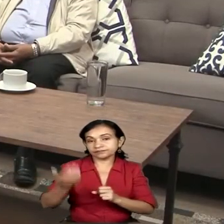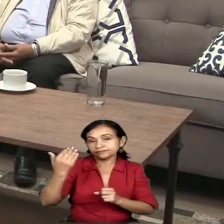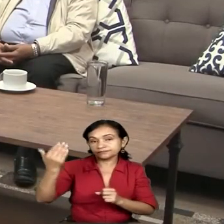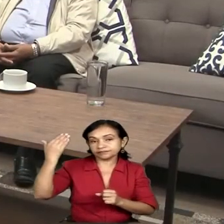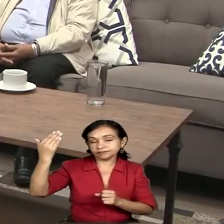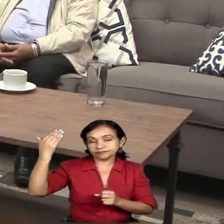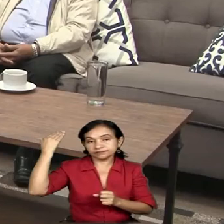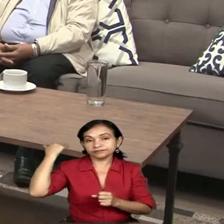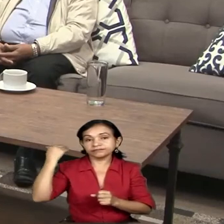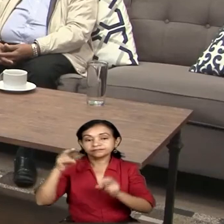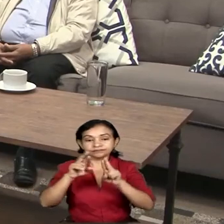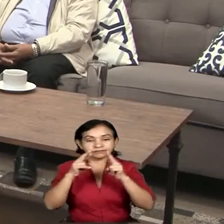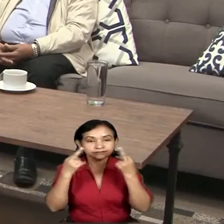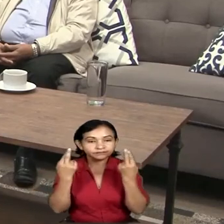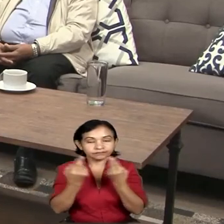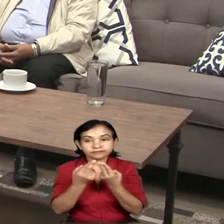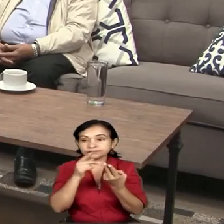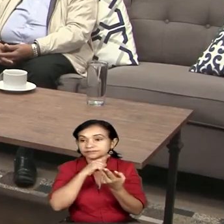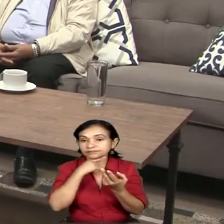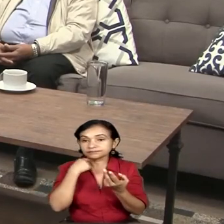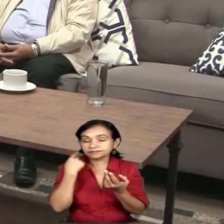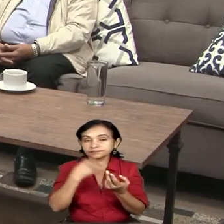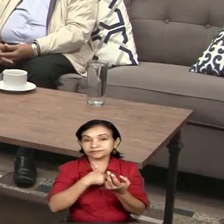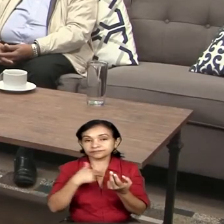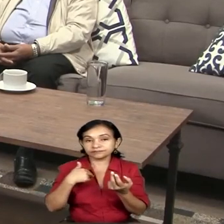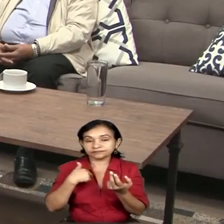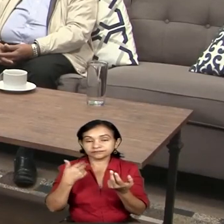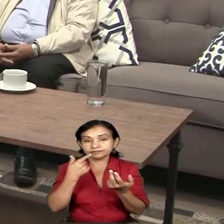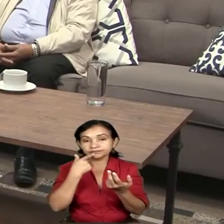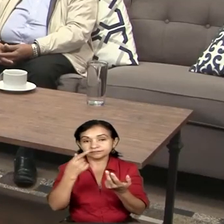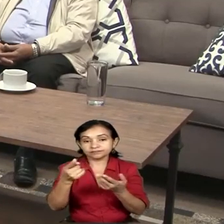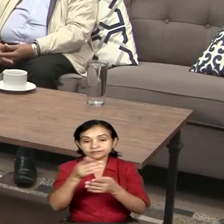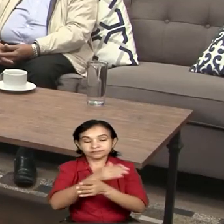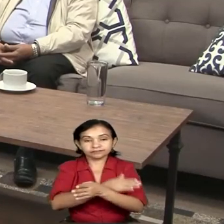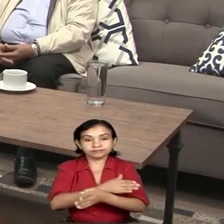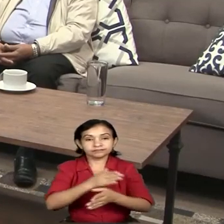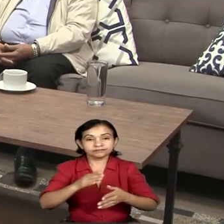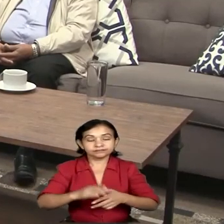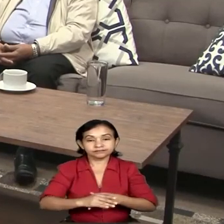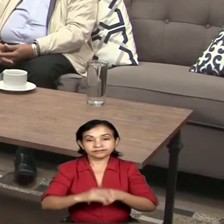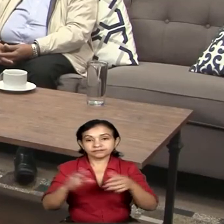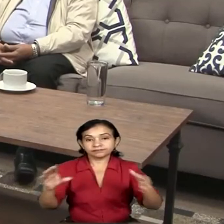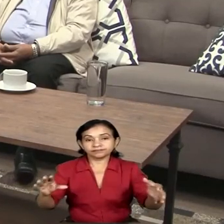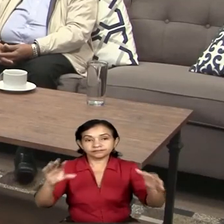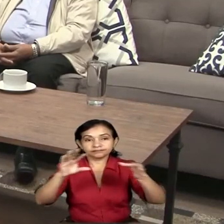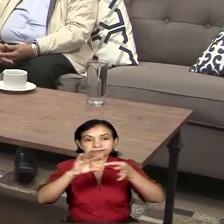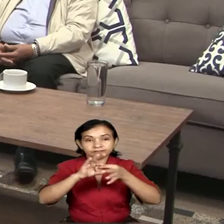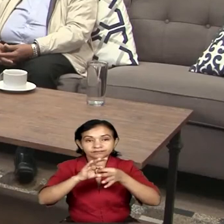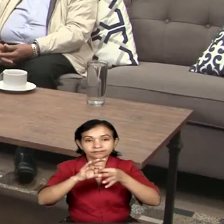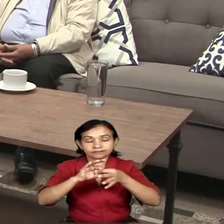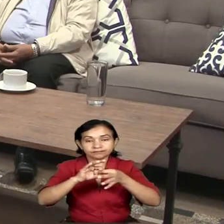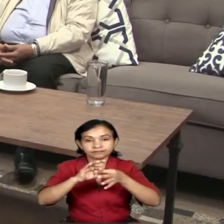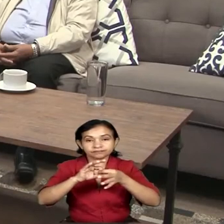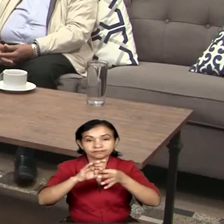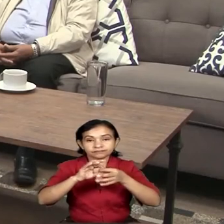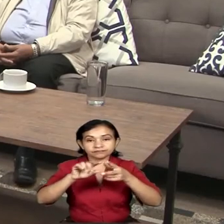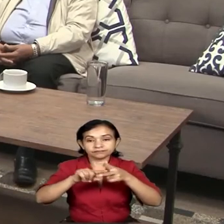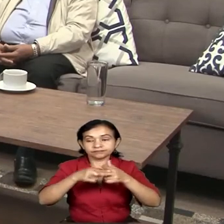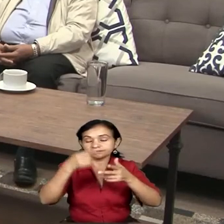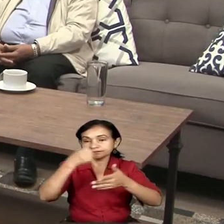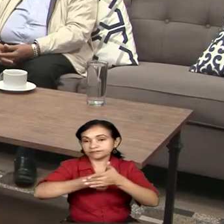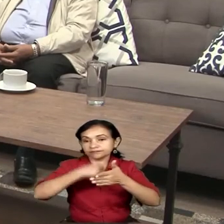través del encuentro con hechos que ocurrieron y que están, como usted lo ha planteado muy bien, entrelazados y concatenados a partir de la